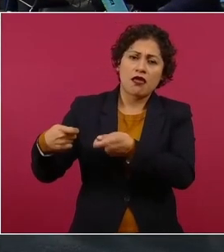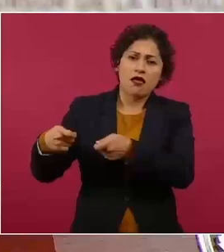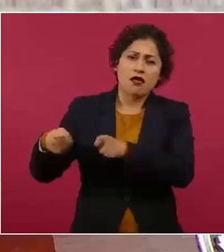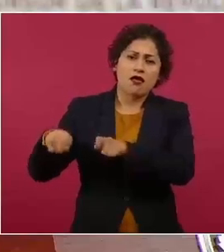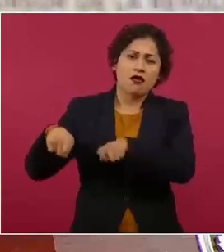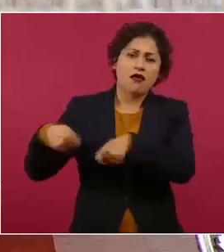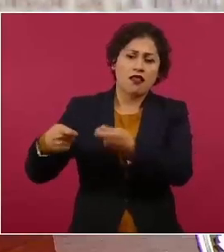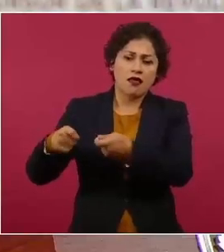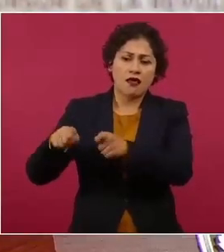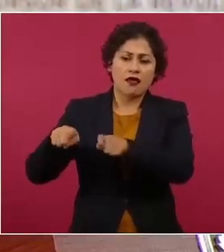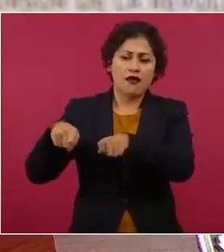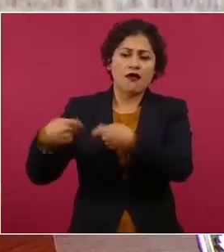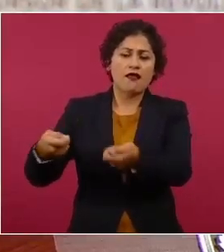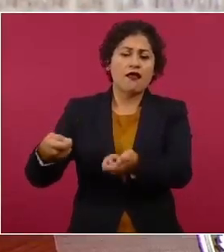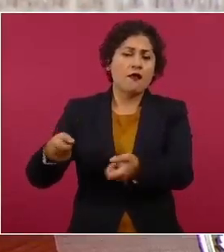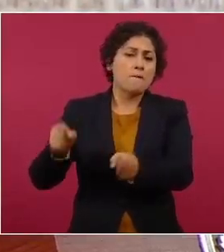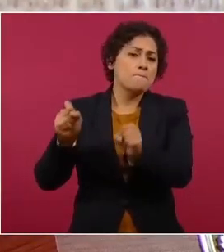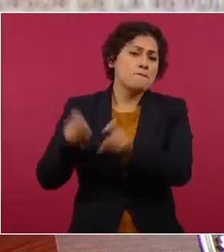nada más que